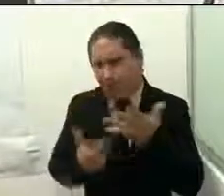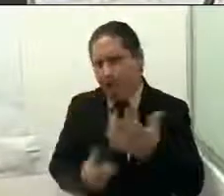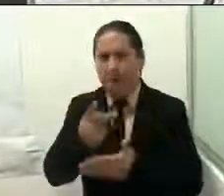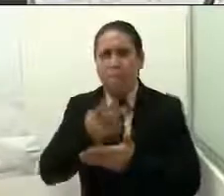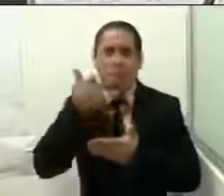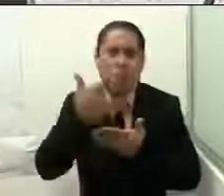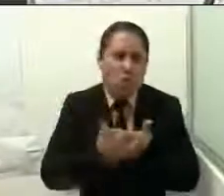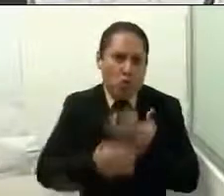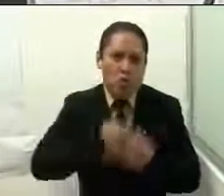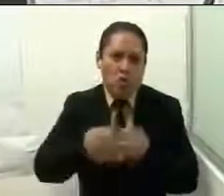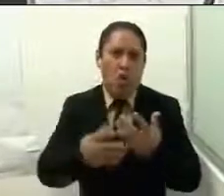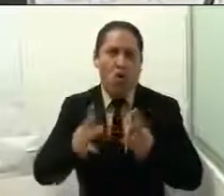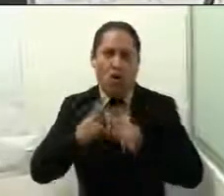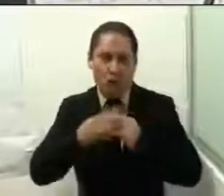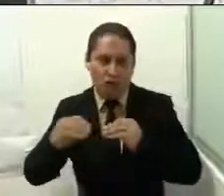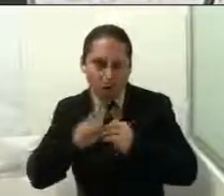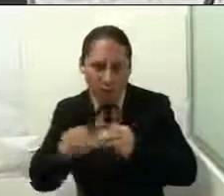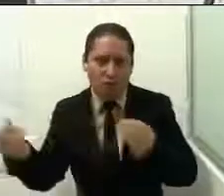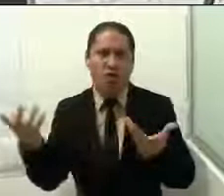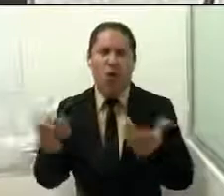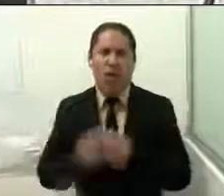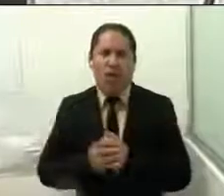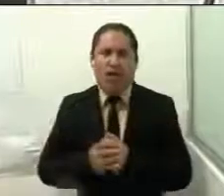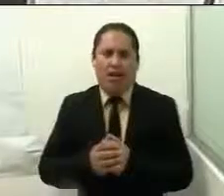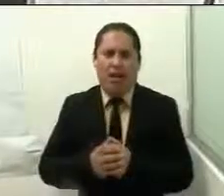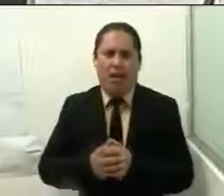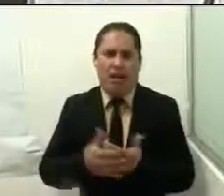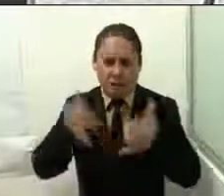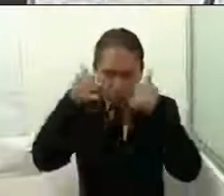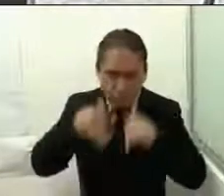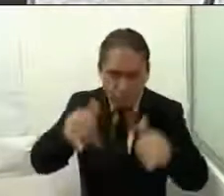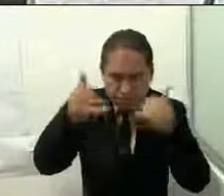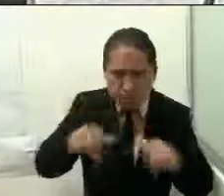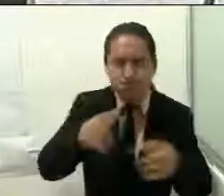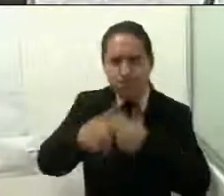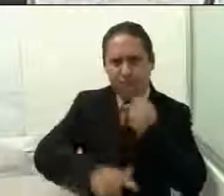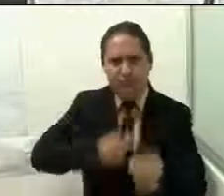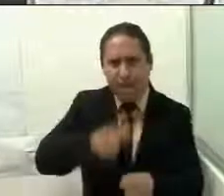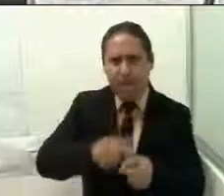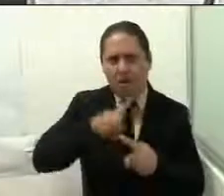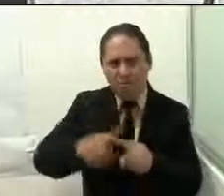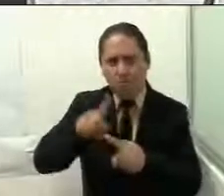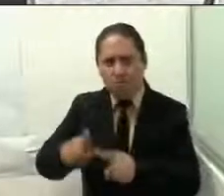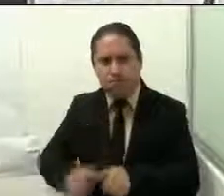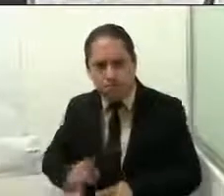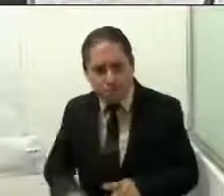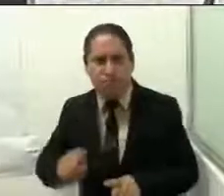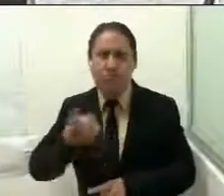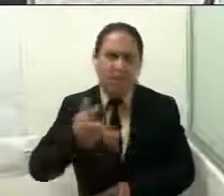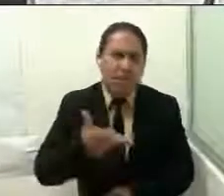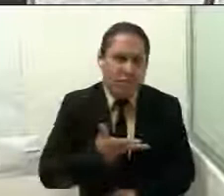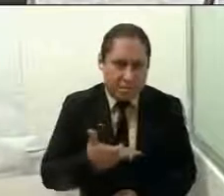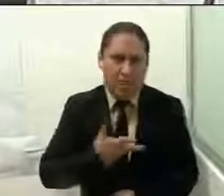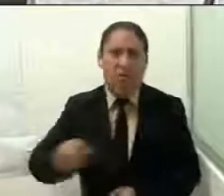frutales paquetes apícolas sementales bovinos y ovinos dando así constancia de su